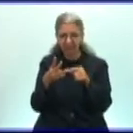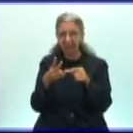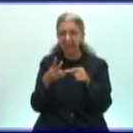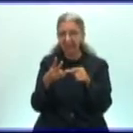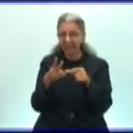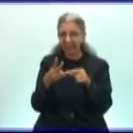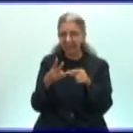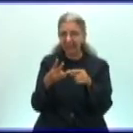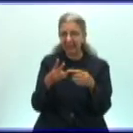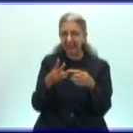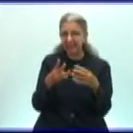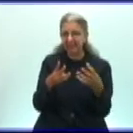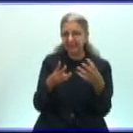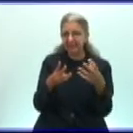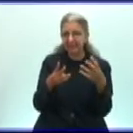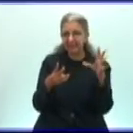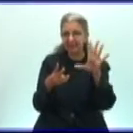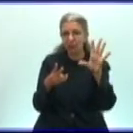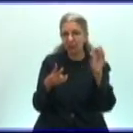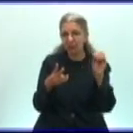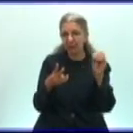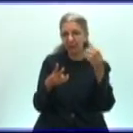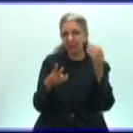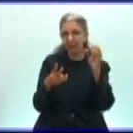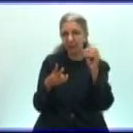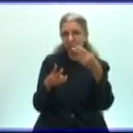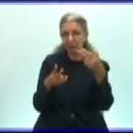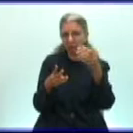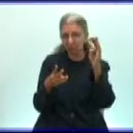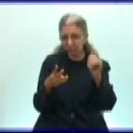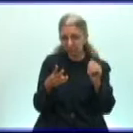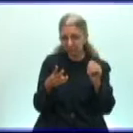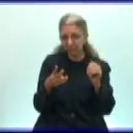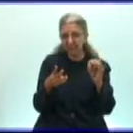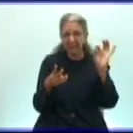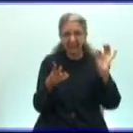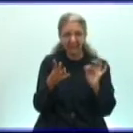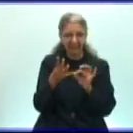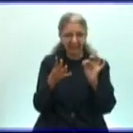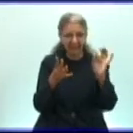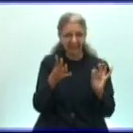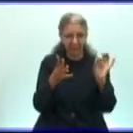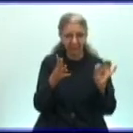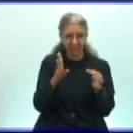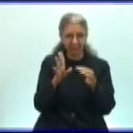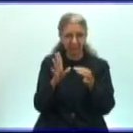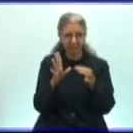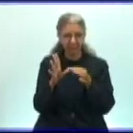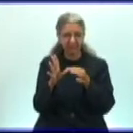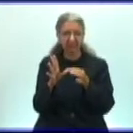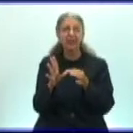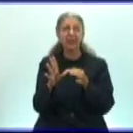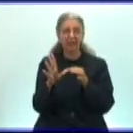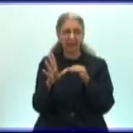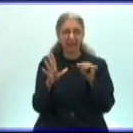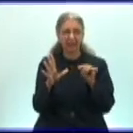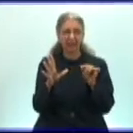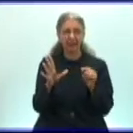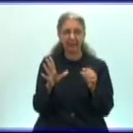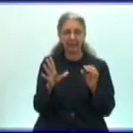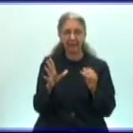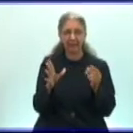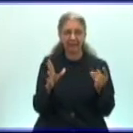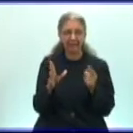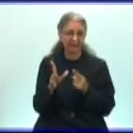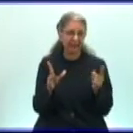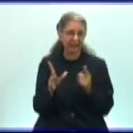utilizaremos una resistencia de 50 ohms, interruptor, instrumentos de medición, amperímetro y voltímetro. Les voy